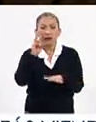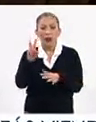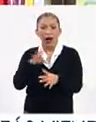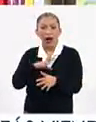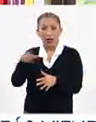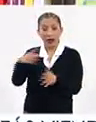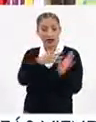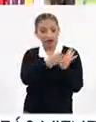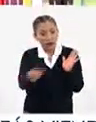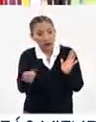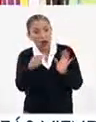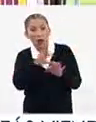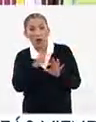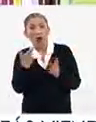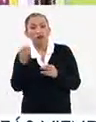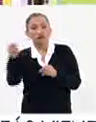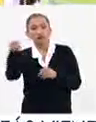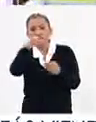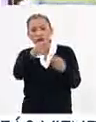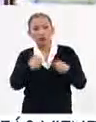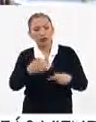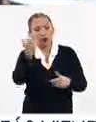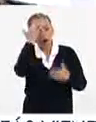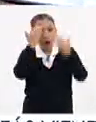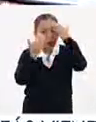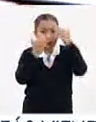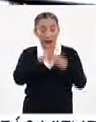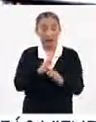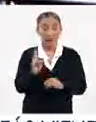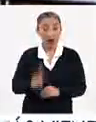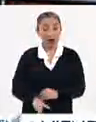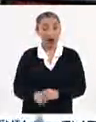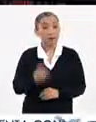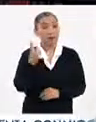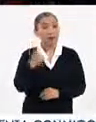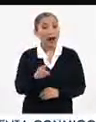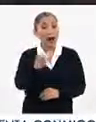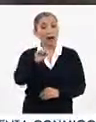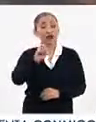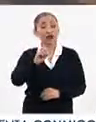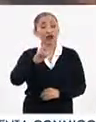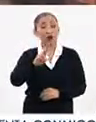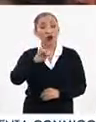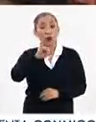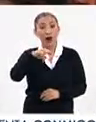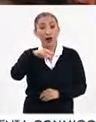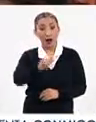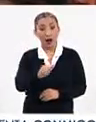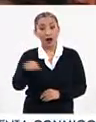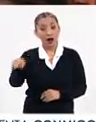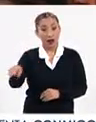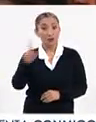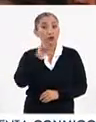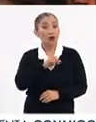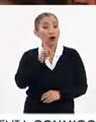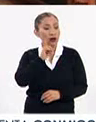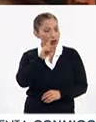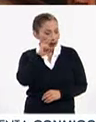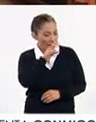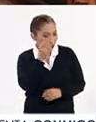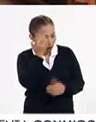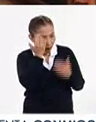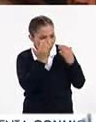para muchos. Terminó siendo para muchos, y además es definitivo para Sor Juana. Sin don Luis, Sor Juana no